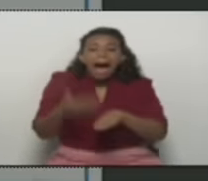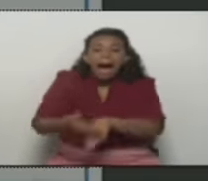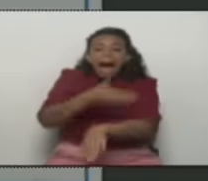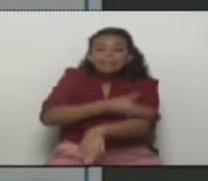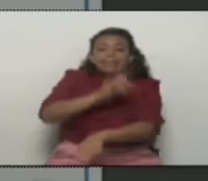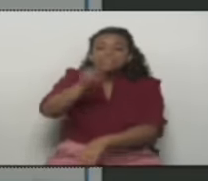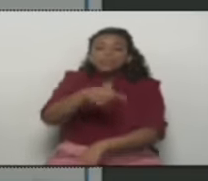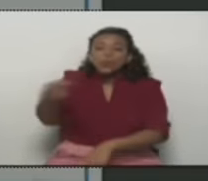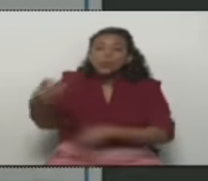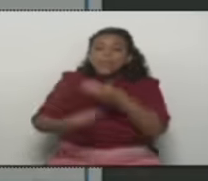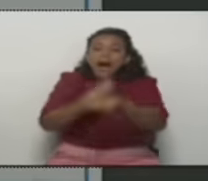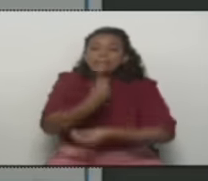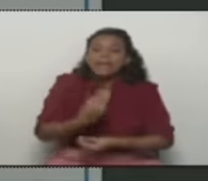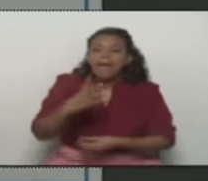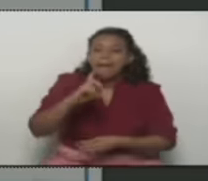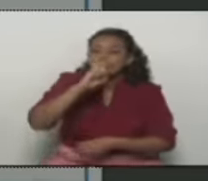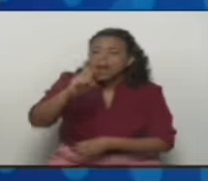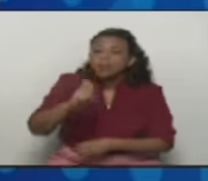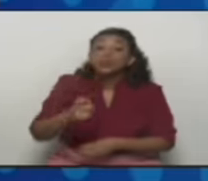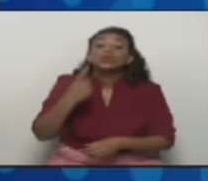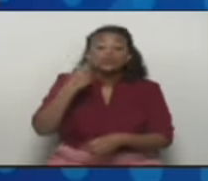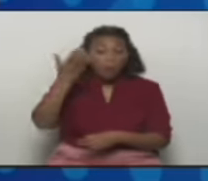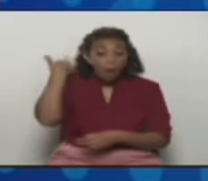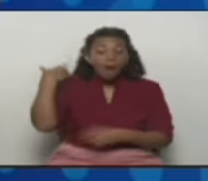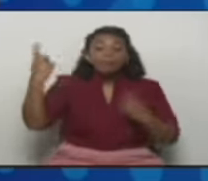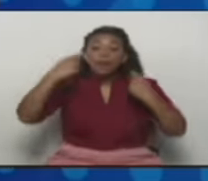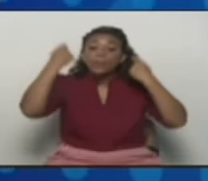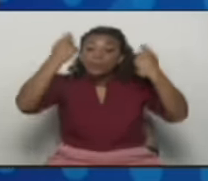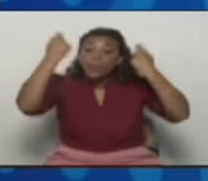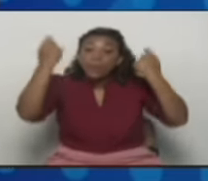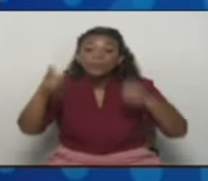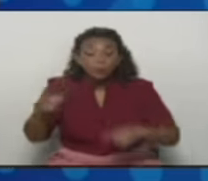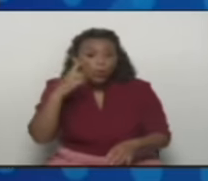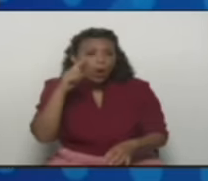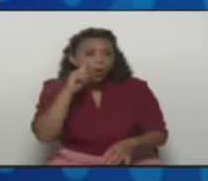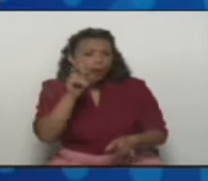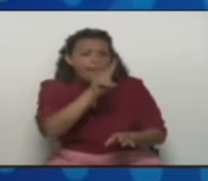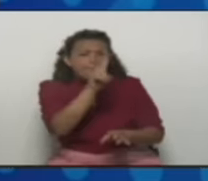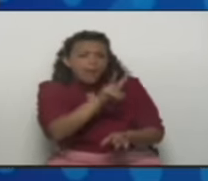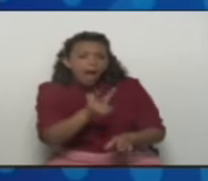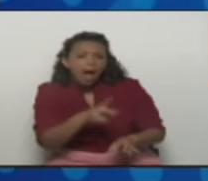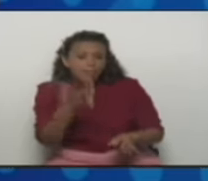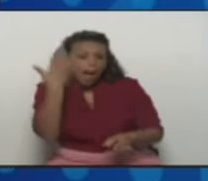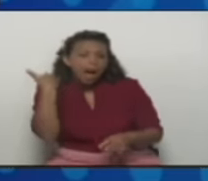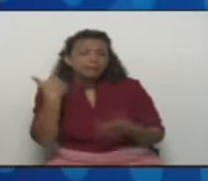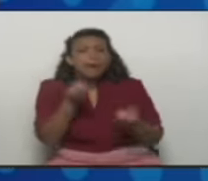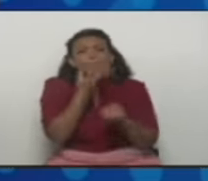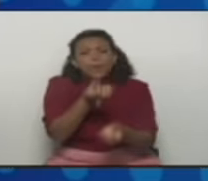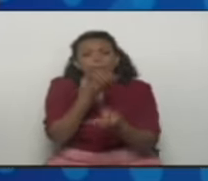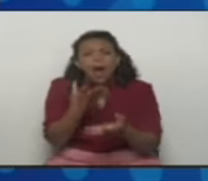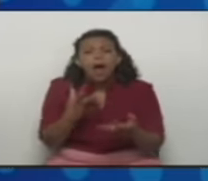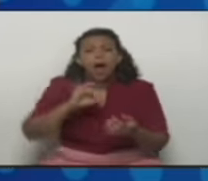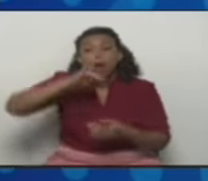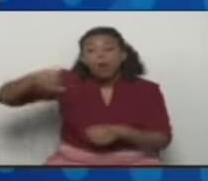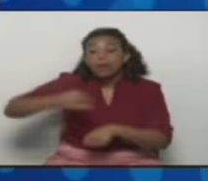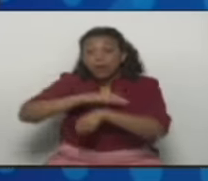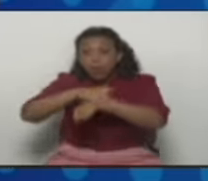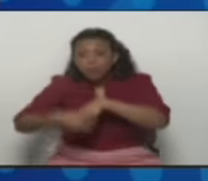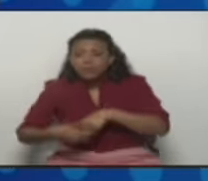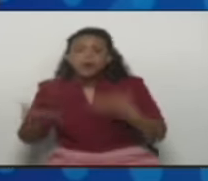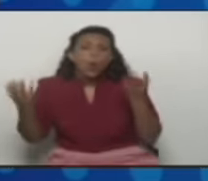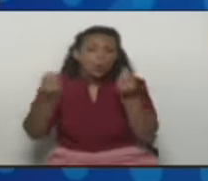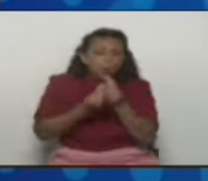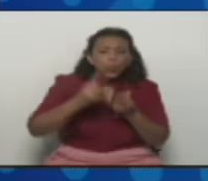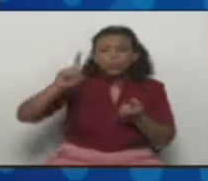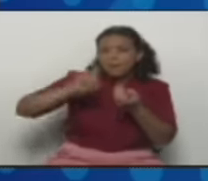autocumplida, yo lo denuncié en mi campaña. Uh-huh. Si tú revisaras, Moncada, los discursos, Jorge Rodríguez me acompañó en toda la campaña,